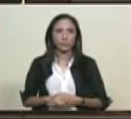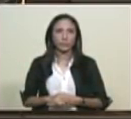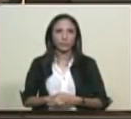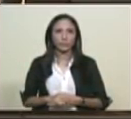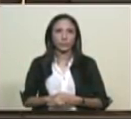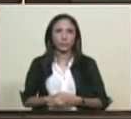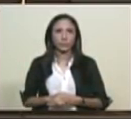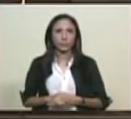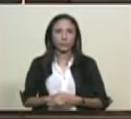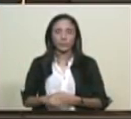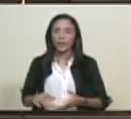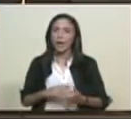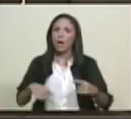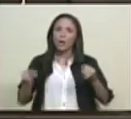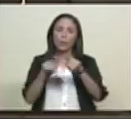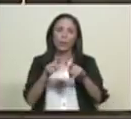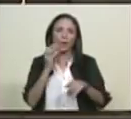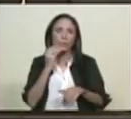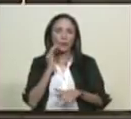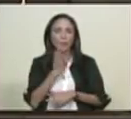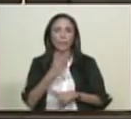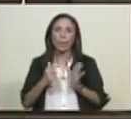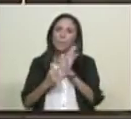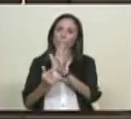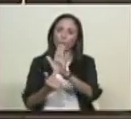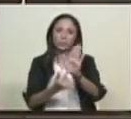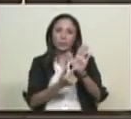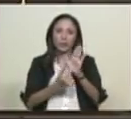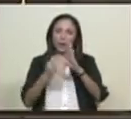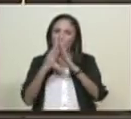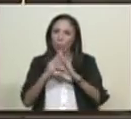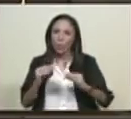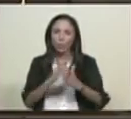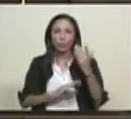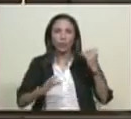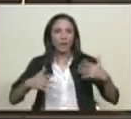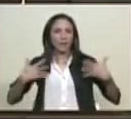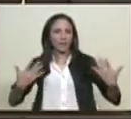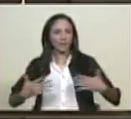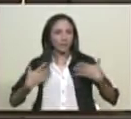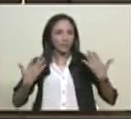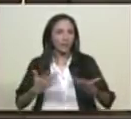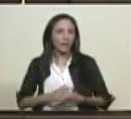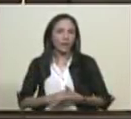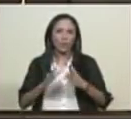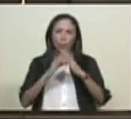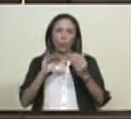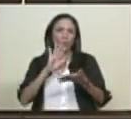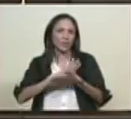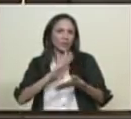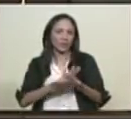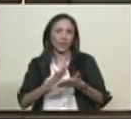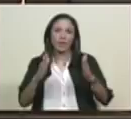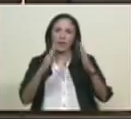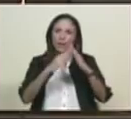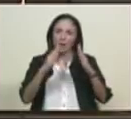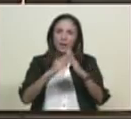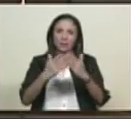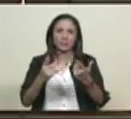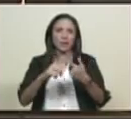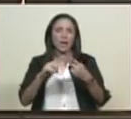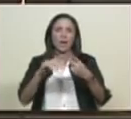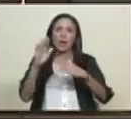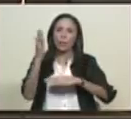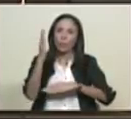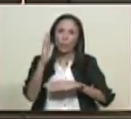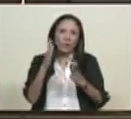multiplicar, contagiar en todos los espacios de vida, en nuestra casa, en nuestras comunidades, en nuestro